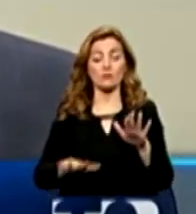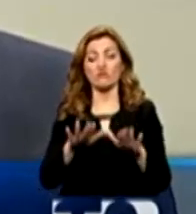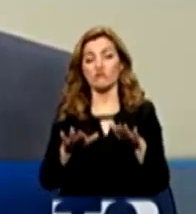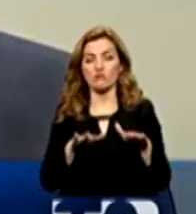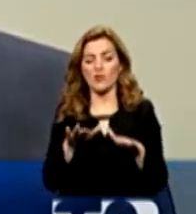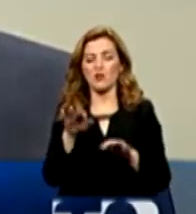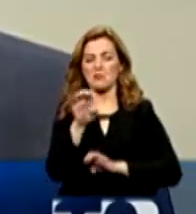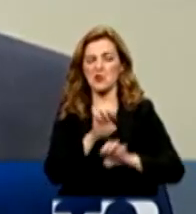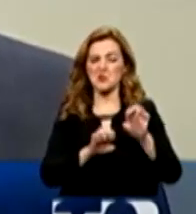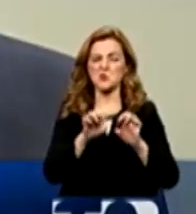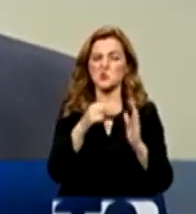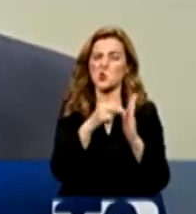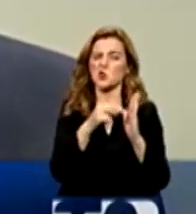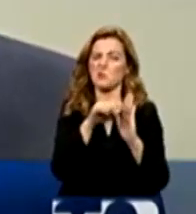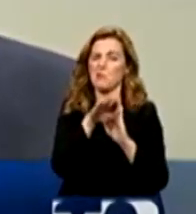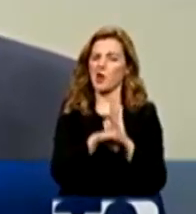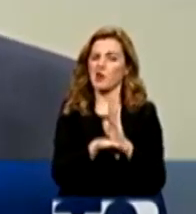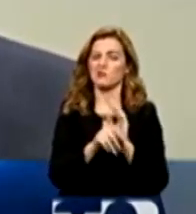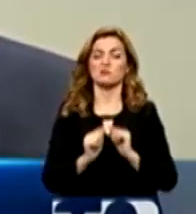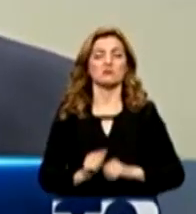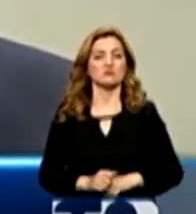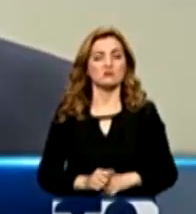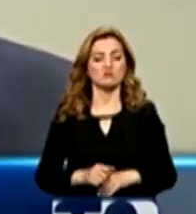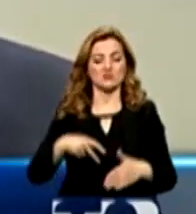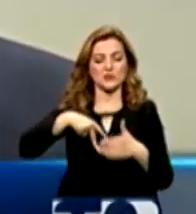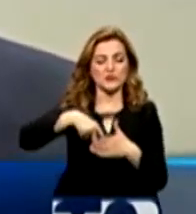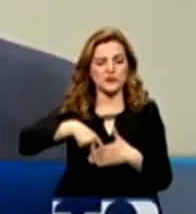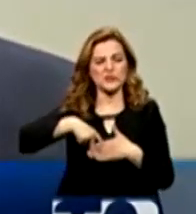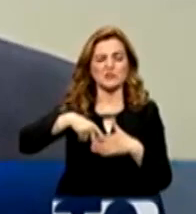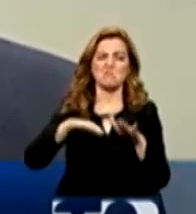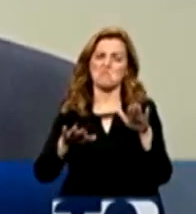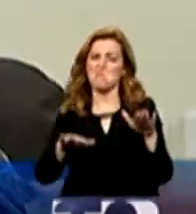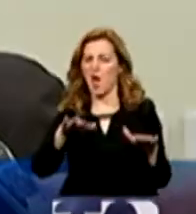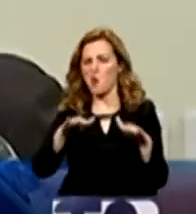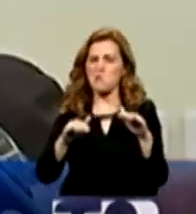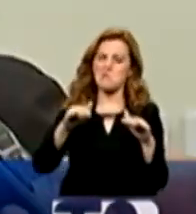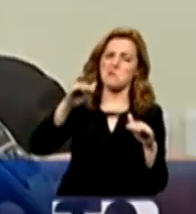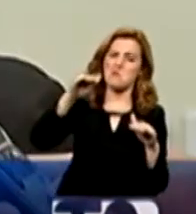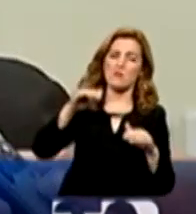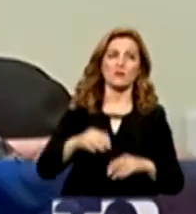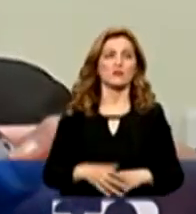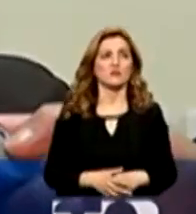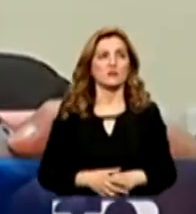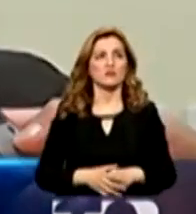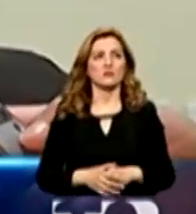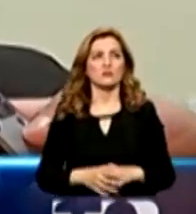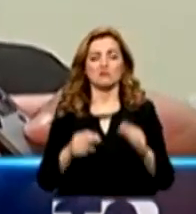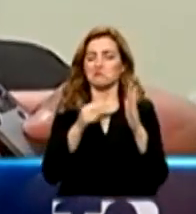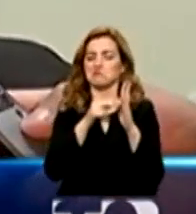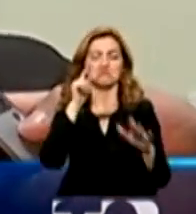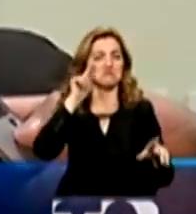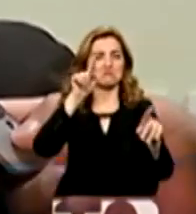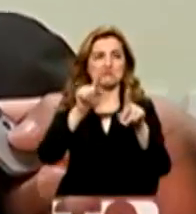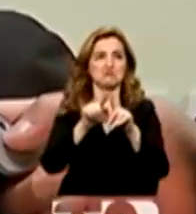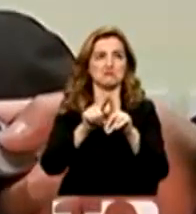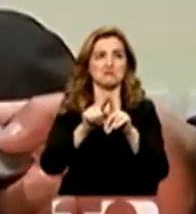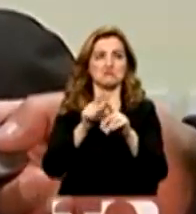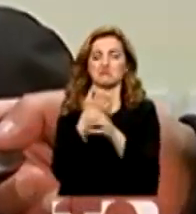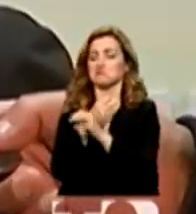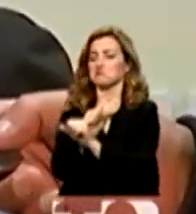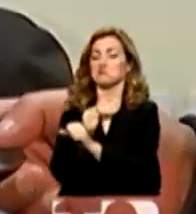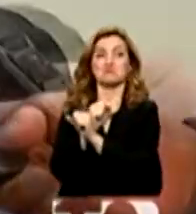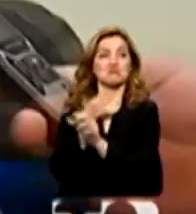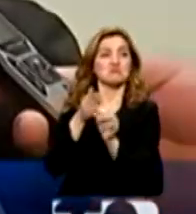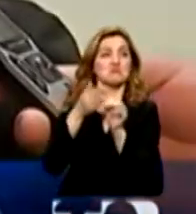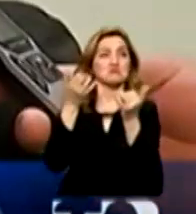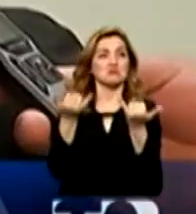las calificaciones. En todo caso, el grado de dificultad era mediano o alto, ¿no? No estoy conforme con la nota, voy a impugnar objetivamente en